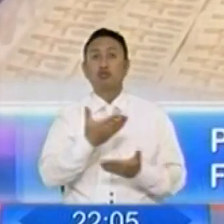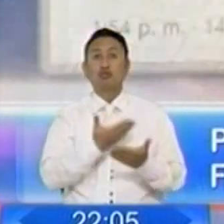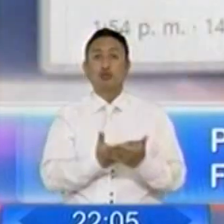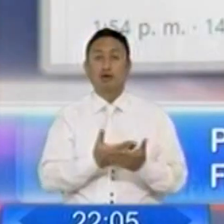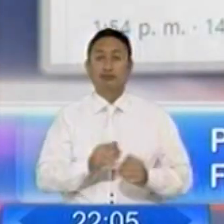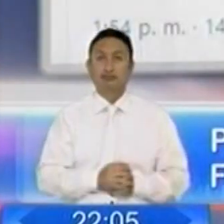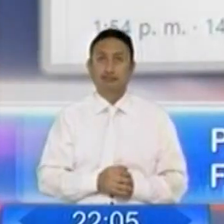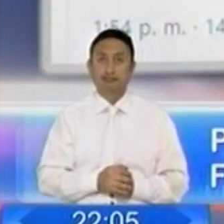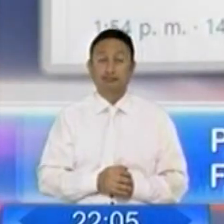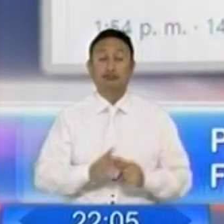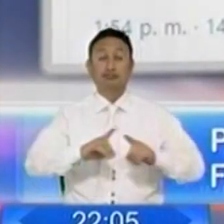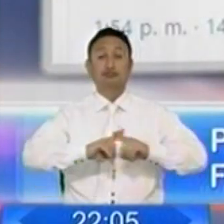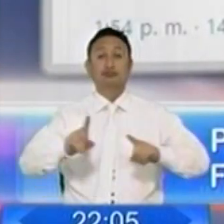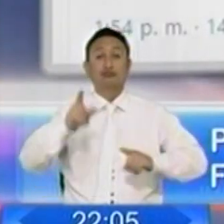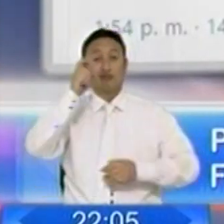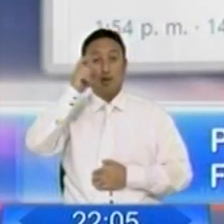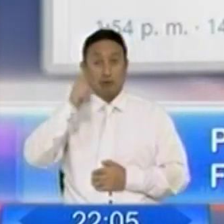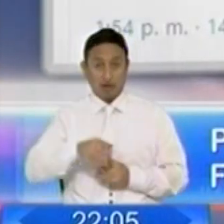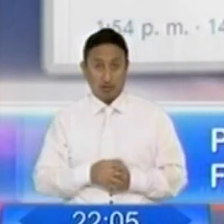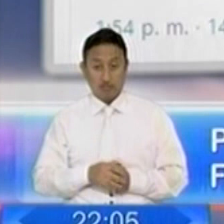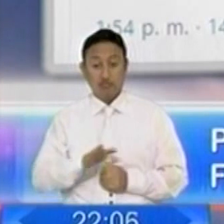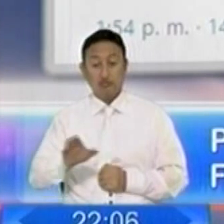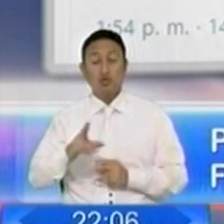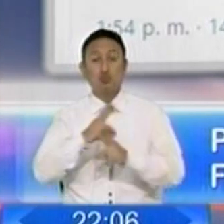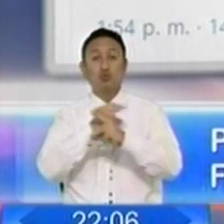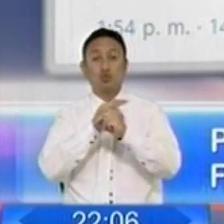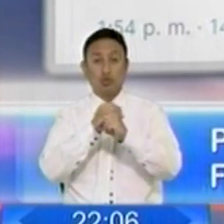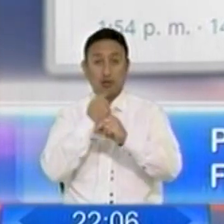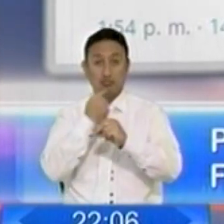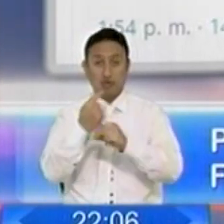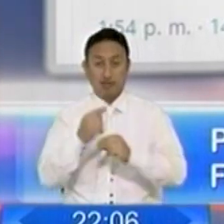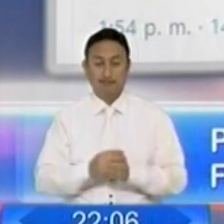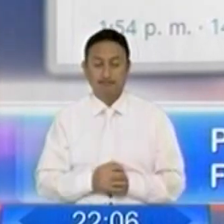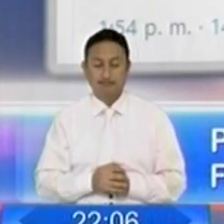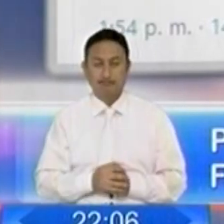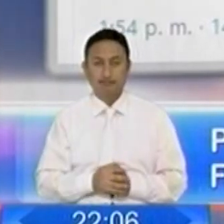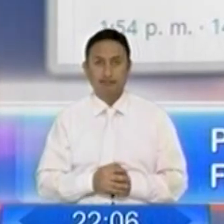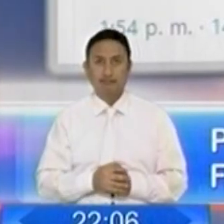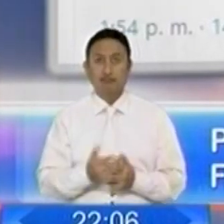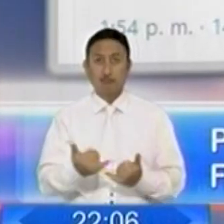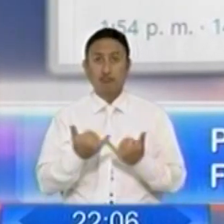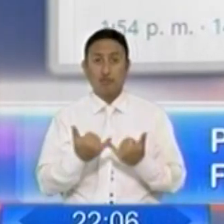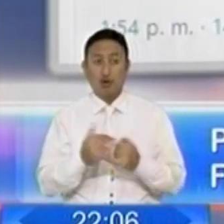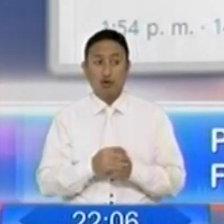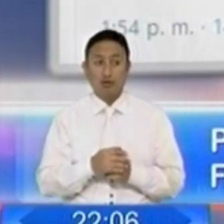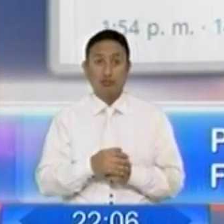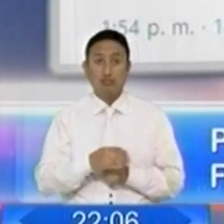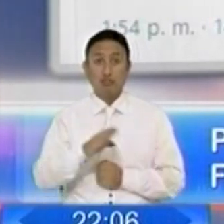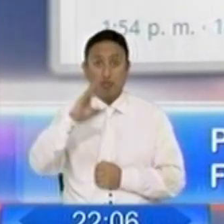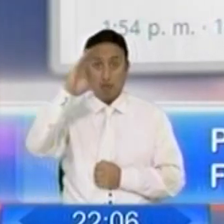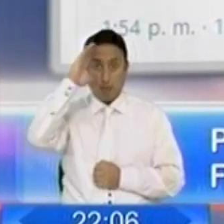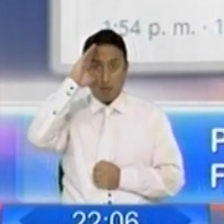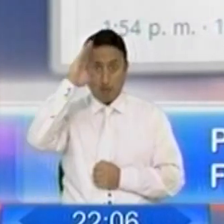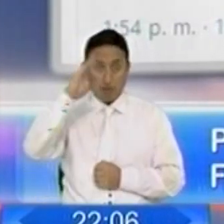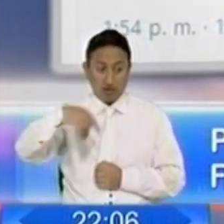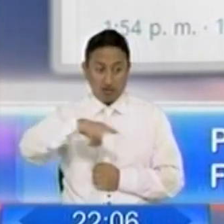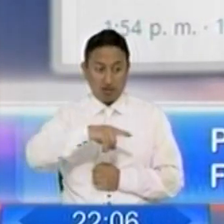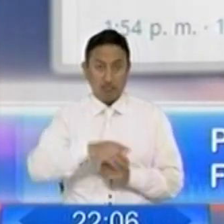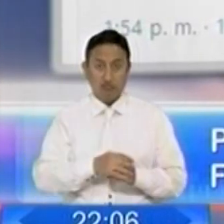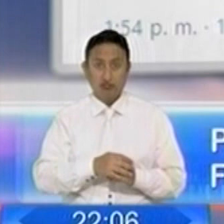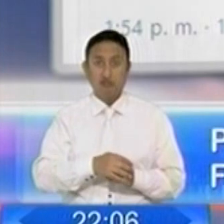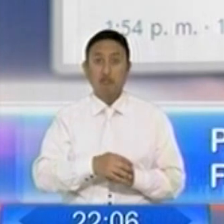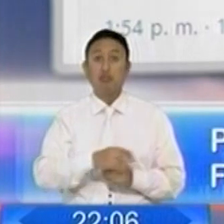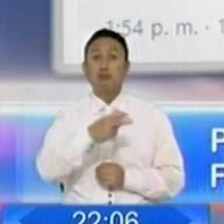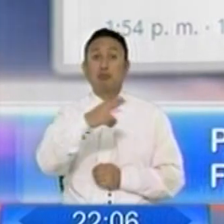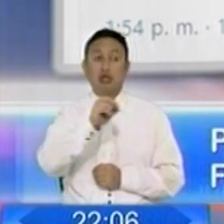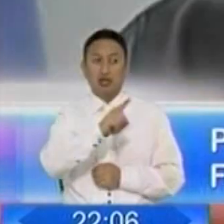elementos. Sin embargo, la Fiscalía, a través de su cuenta de Twitter, informó que no existe parte policial sobre una supuesta detención de